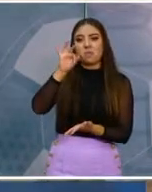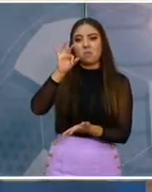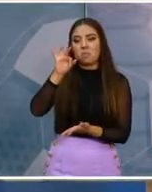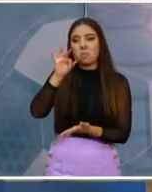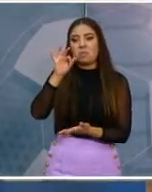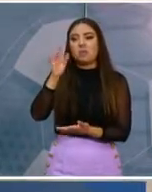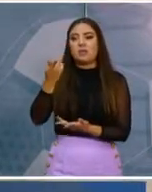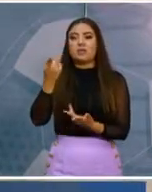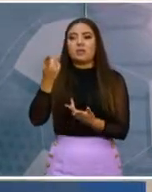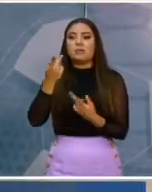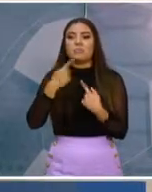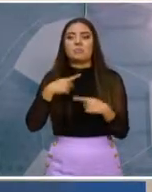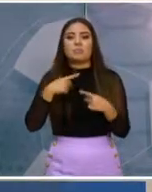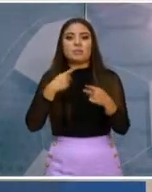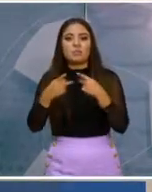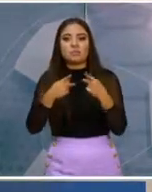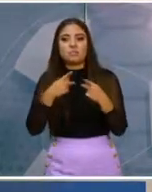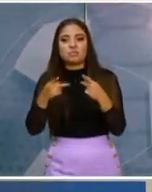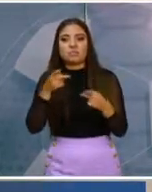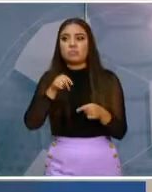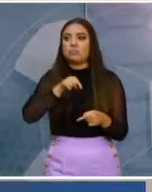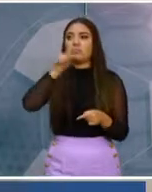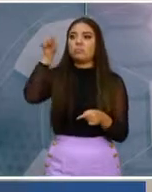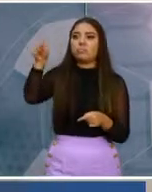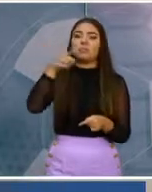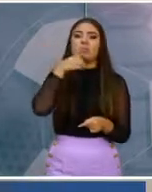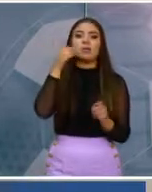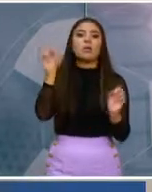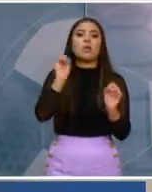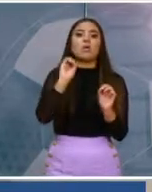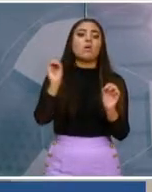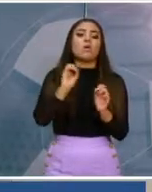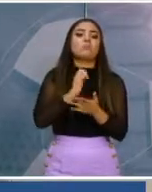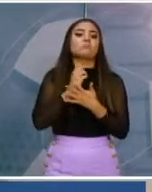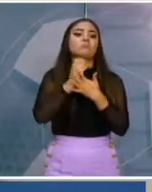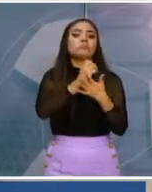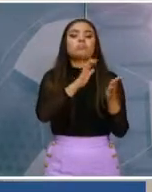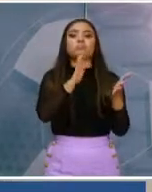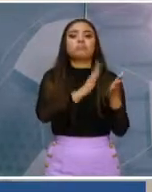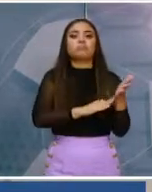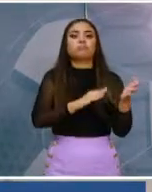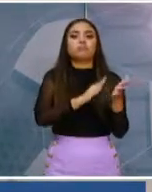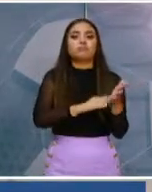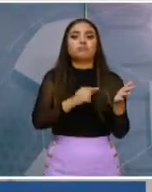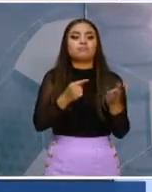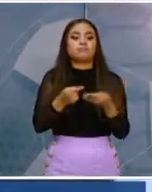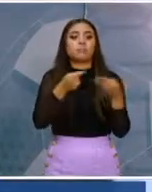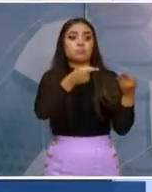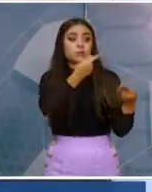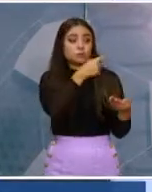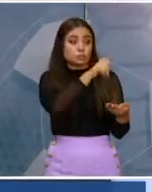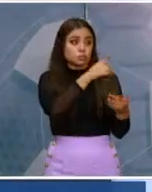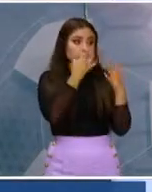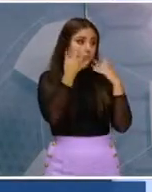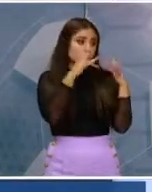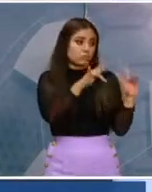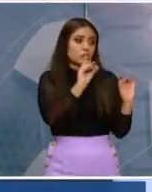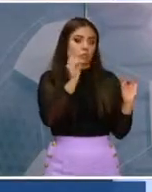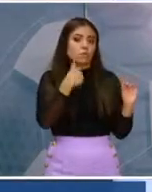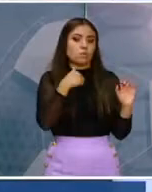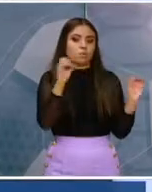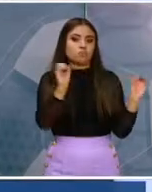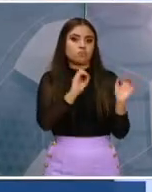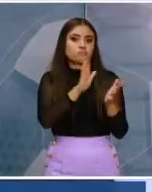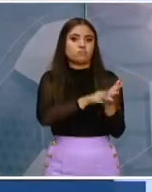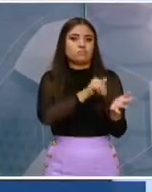recibieron amenazas de no entregarles la carta de liberación si se retiraban de sus unidades médicas. Aún así hay